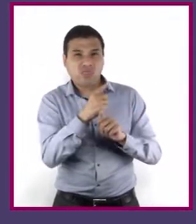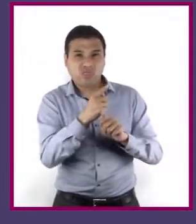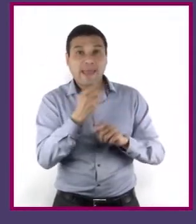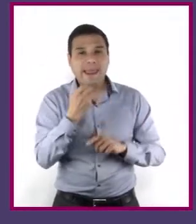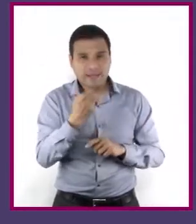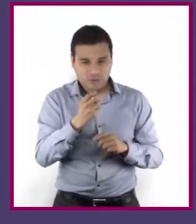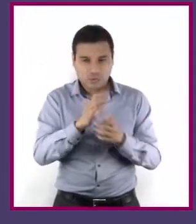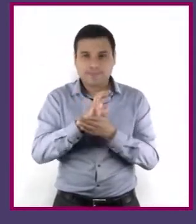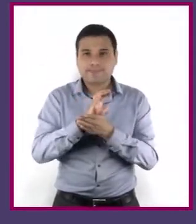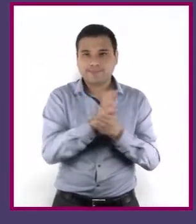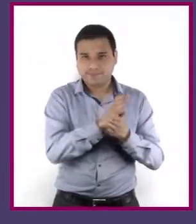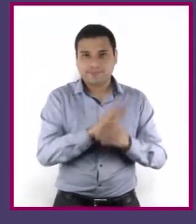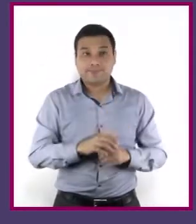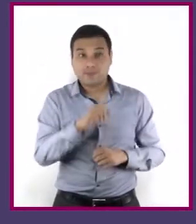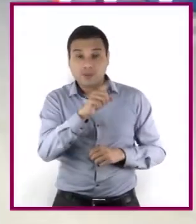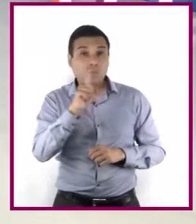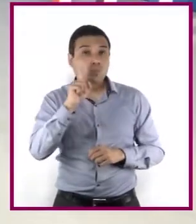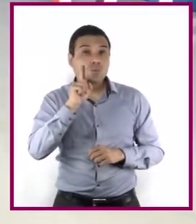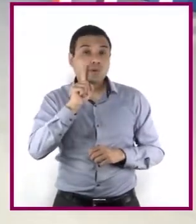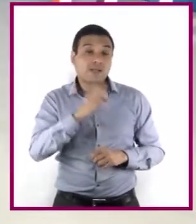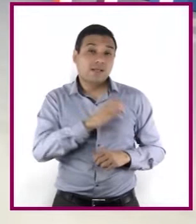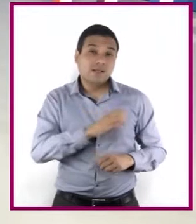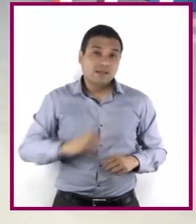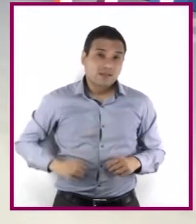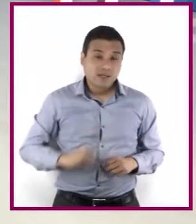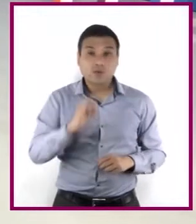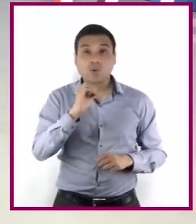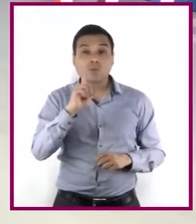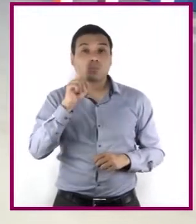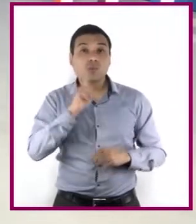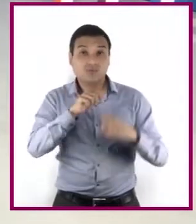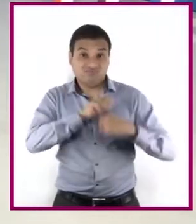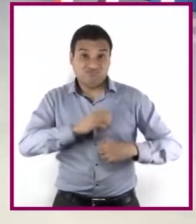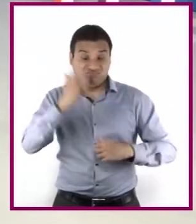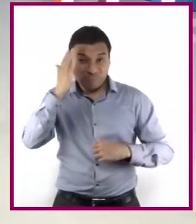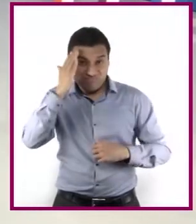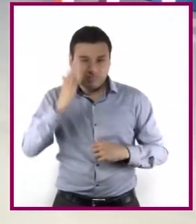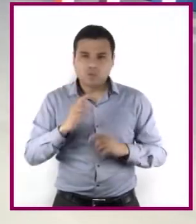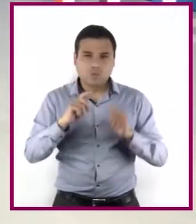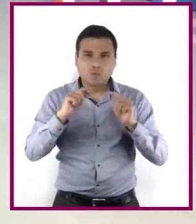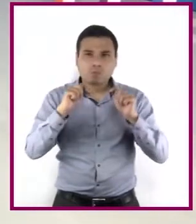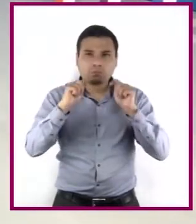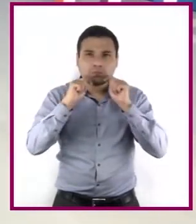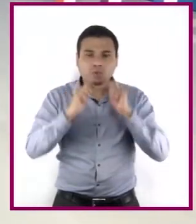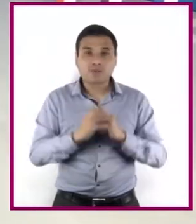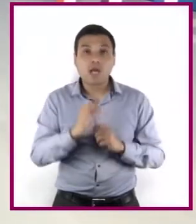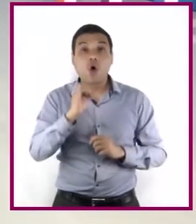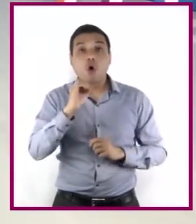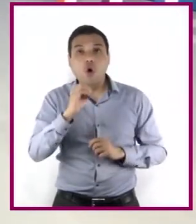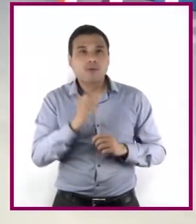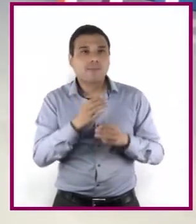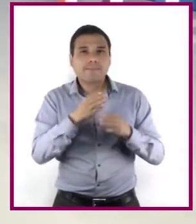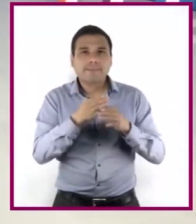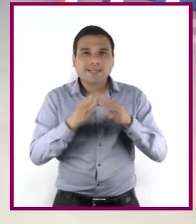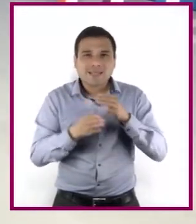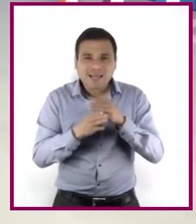sean titulares o candidatas. Se les limita la entrega de recursos materiales y humanos para realizar